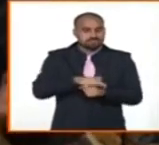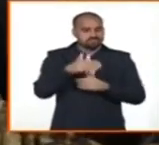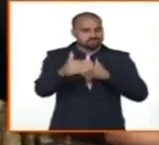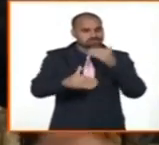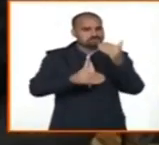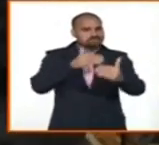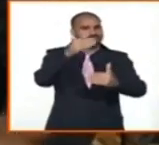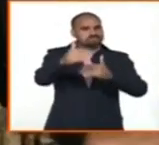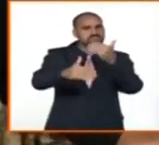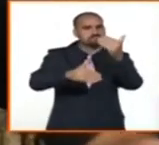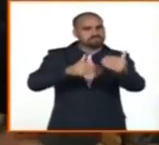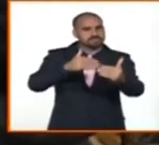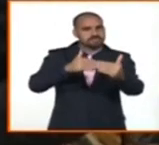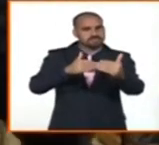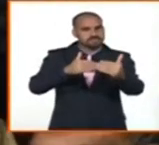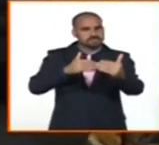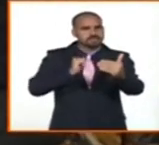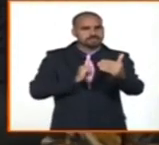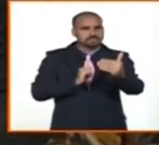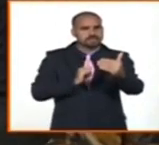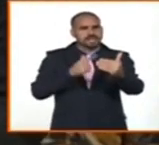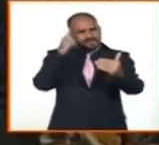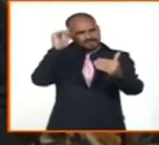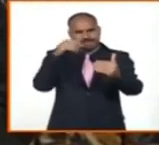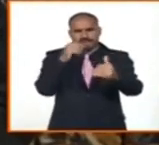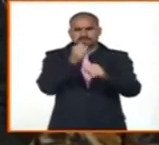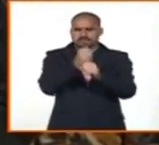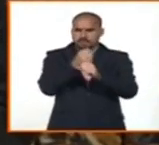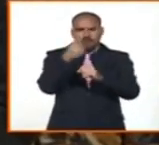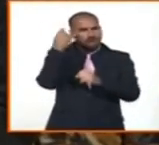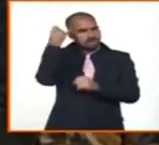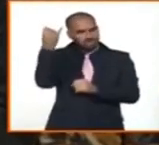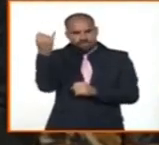las actividades ideológicas, económicas,